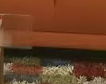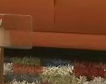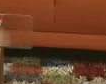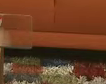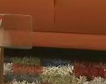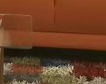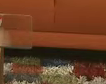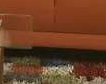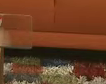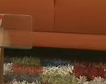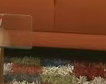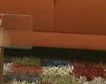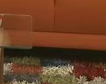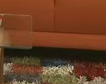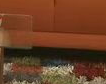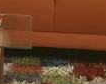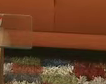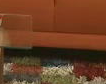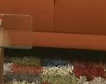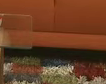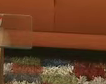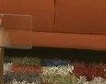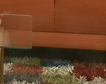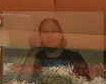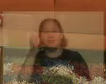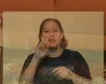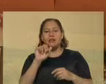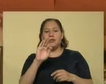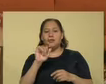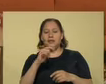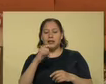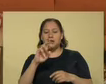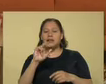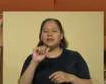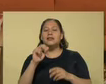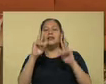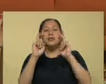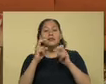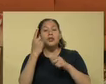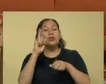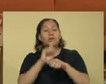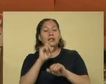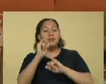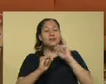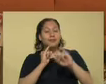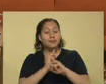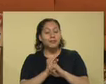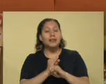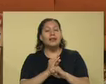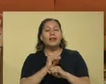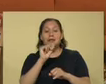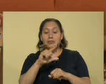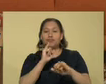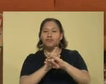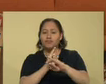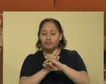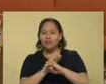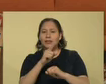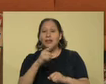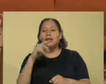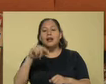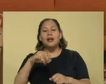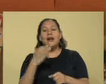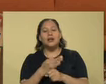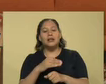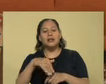Gracias, Juanra. Ya estamos con nuestro especialista en tecnología, Rafa García, que nos va a hablar del Día Internacional del Internet, que se celebra